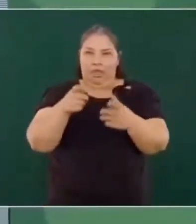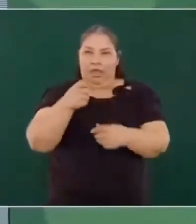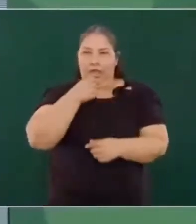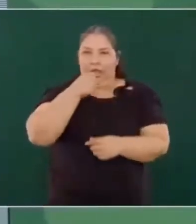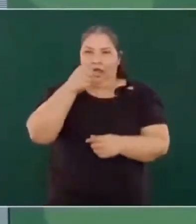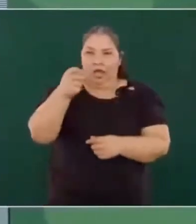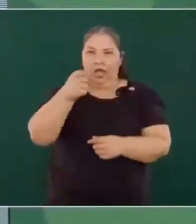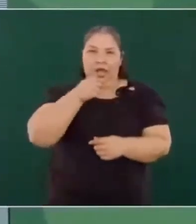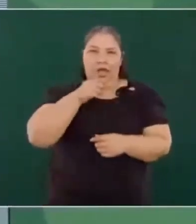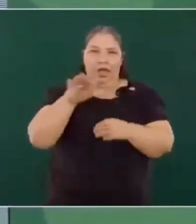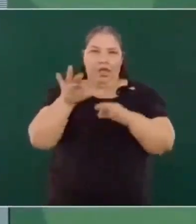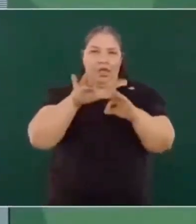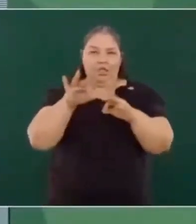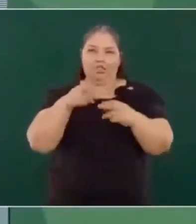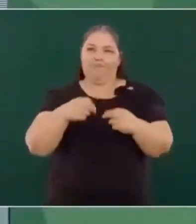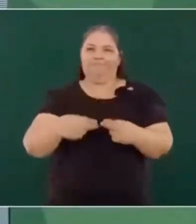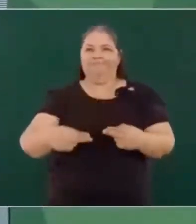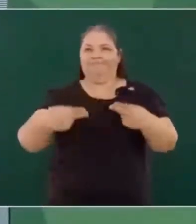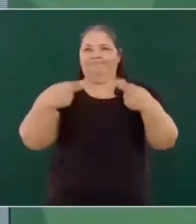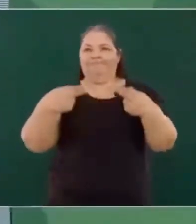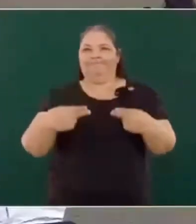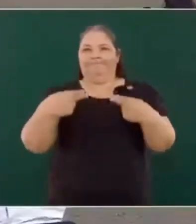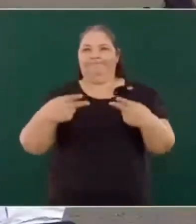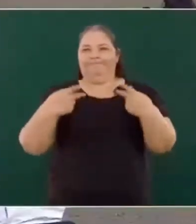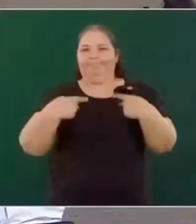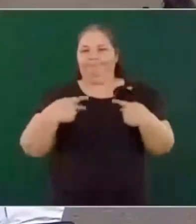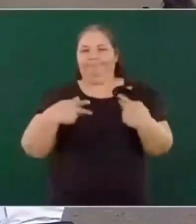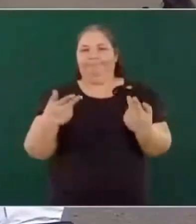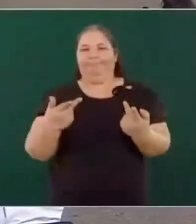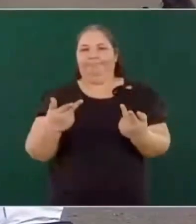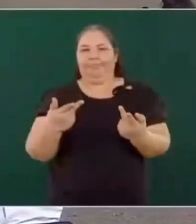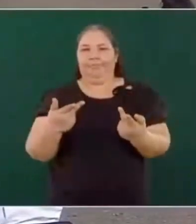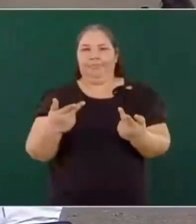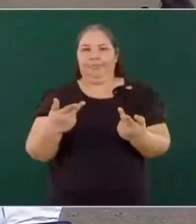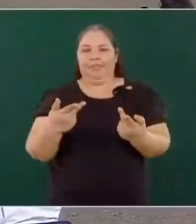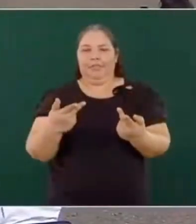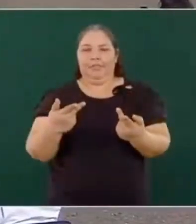son empresarios, y si somos más